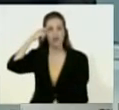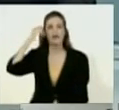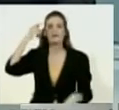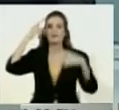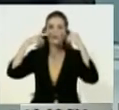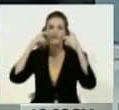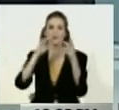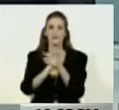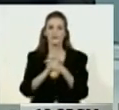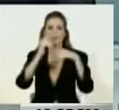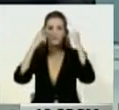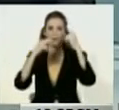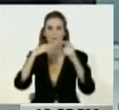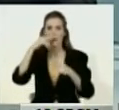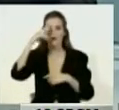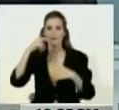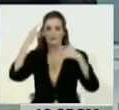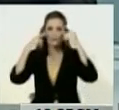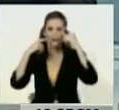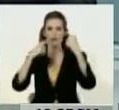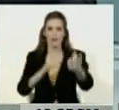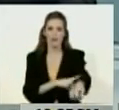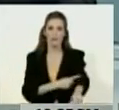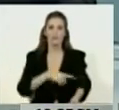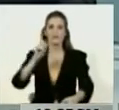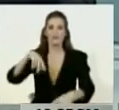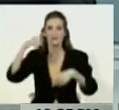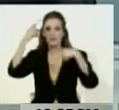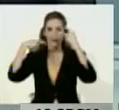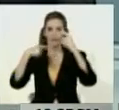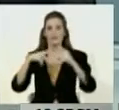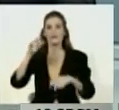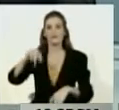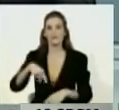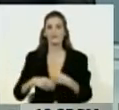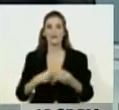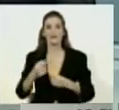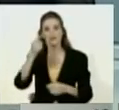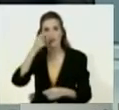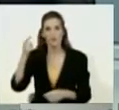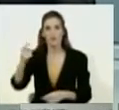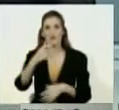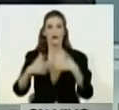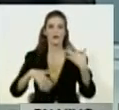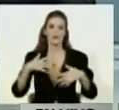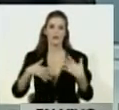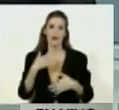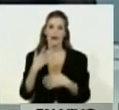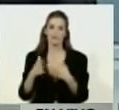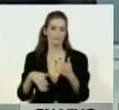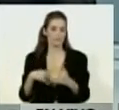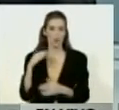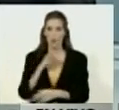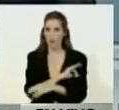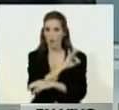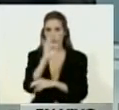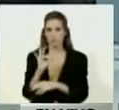Chávez amigo, ese Chávez padre, ese Chávez hermano y por supuesto ese Chávez que también se hizo pueblo, actividad que va a estar durante todo el